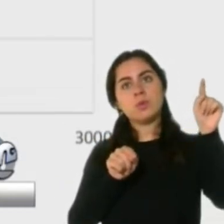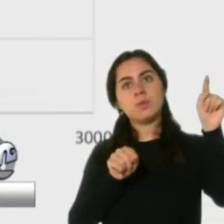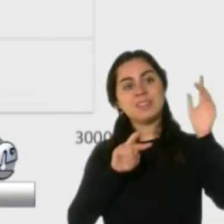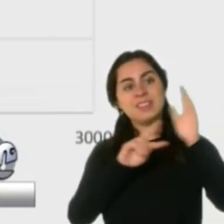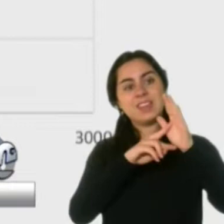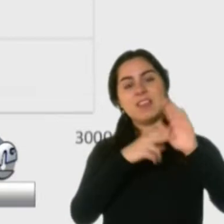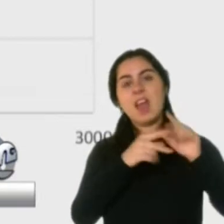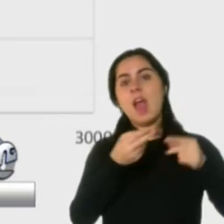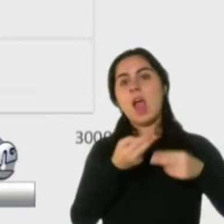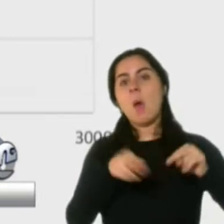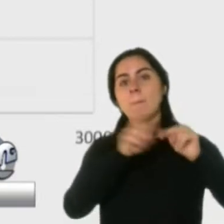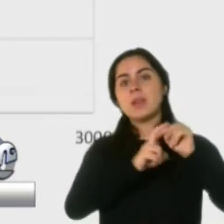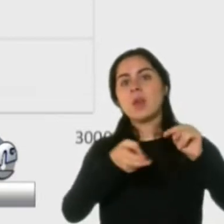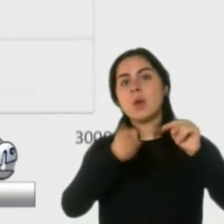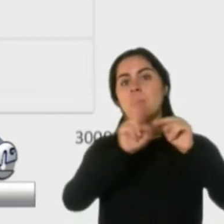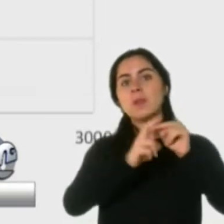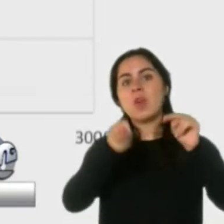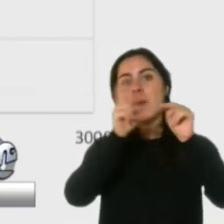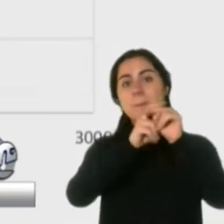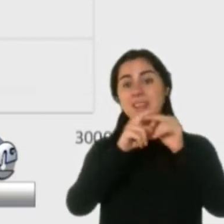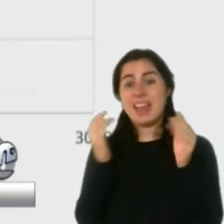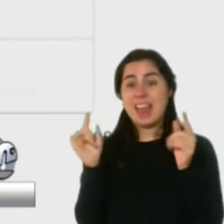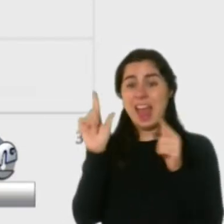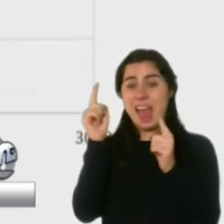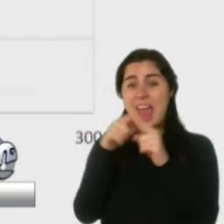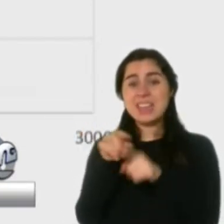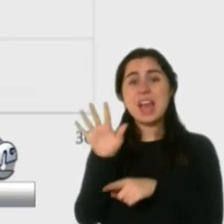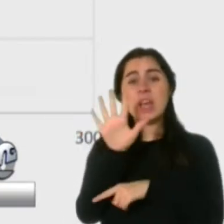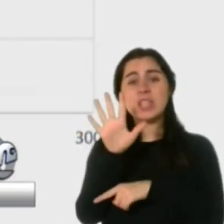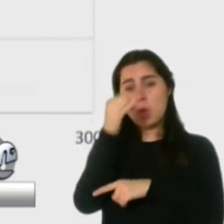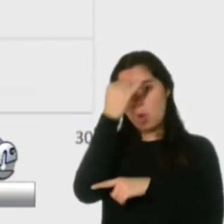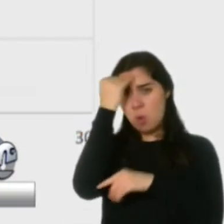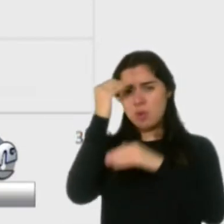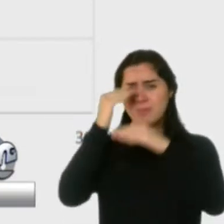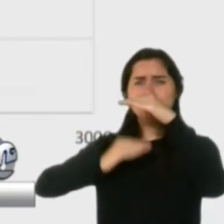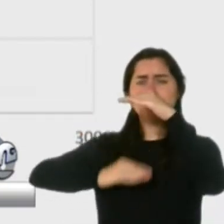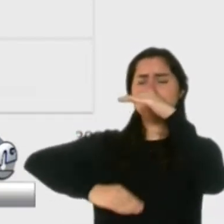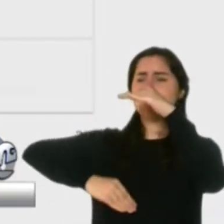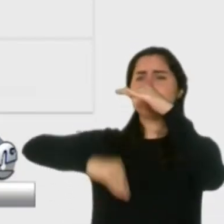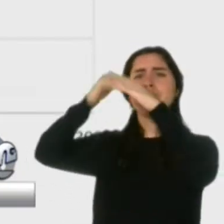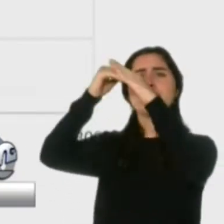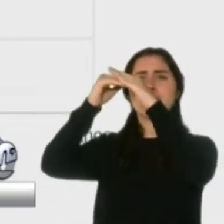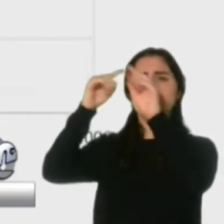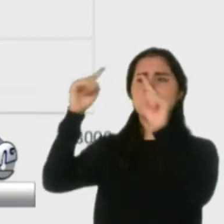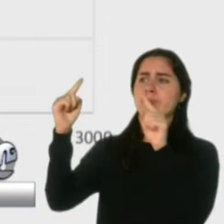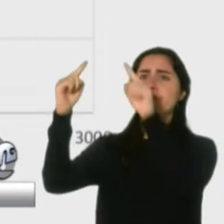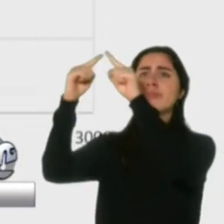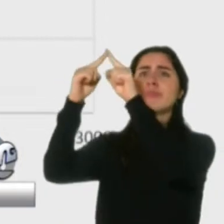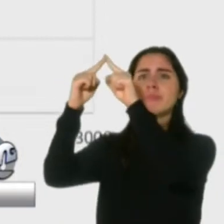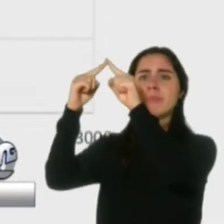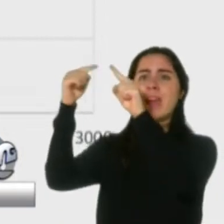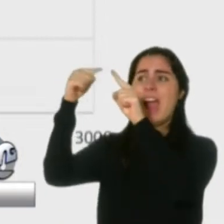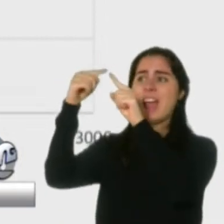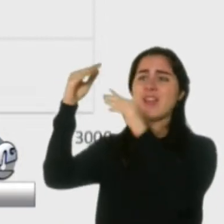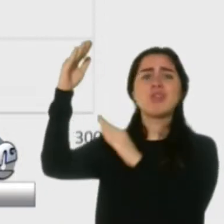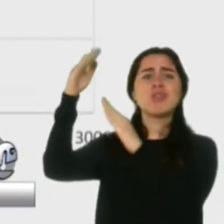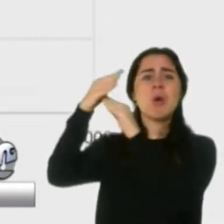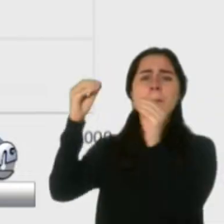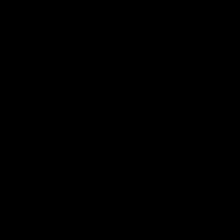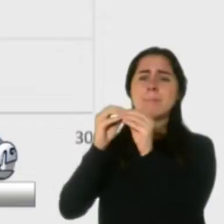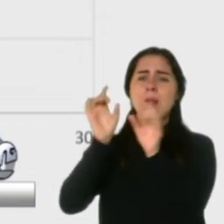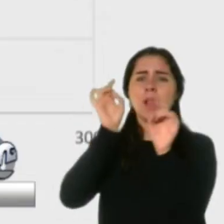vemos un segundo pico hacia el 5 de julio aproximadamente, ¿no? Eso significa que la epidemia está rampante. Esa es otra tendencia,